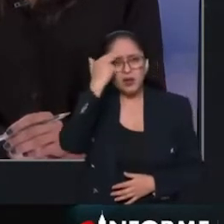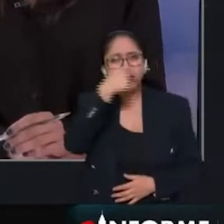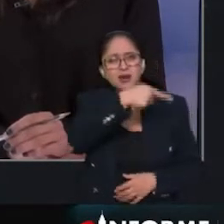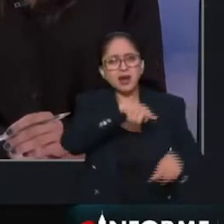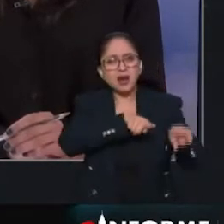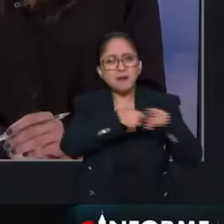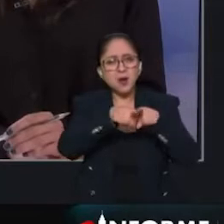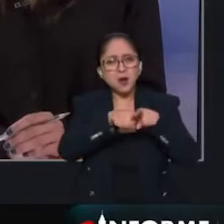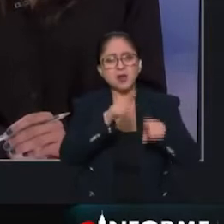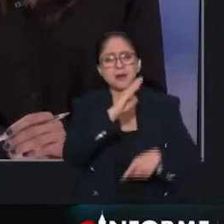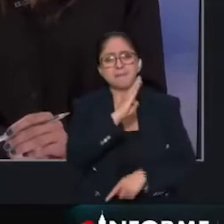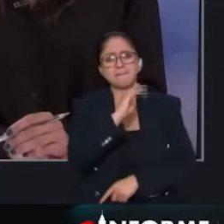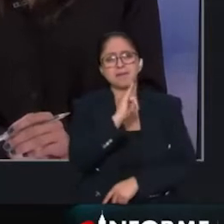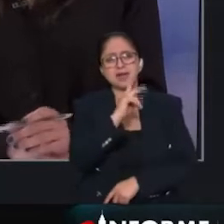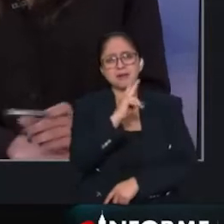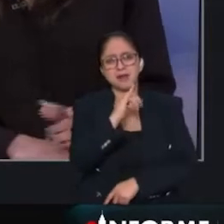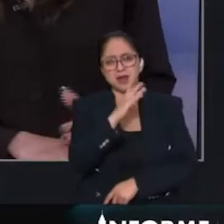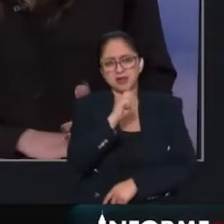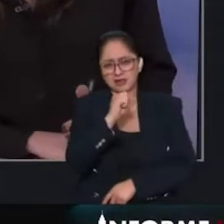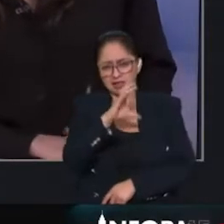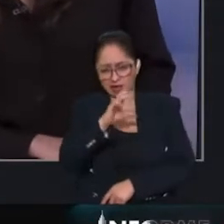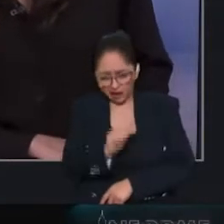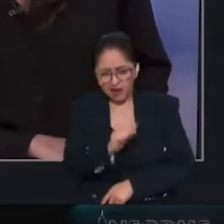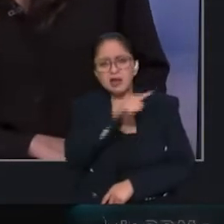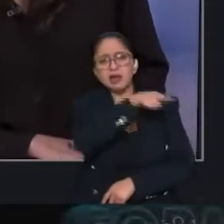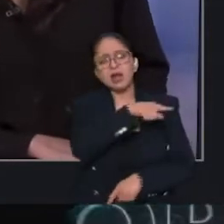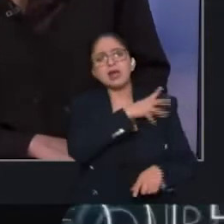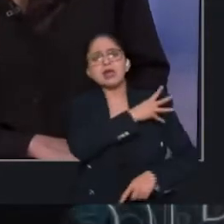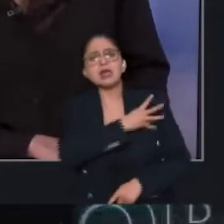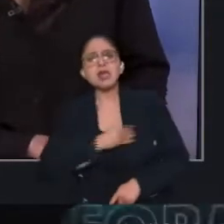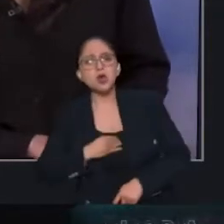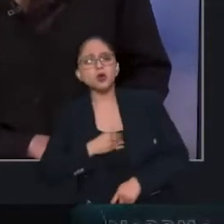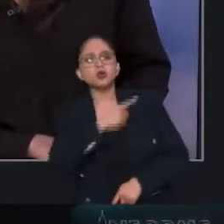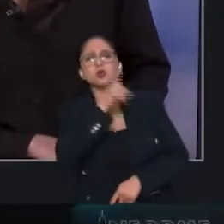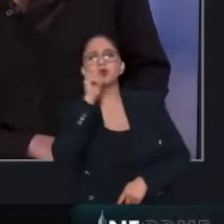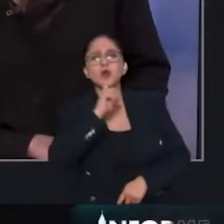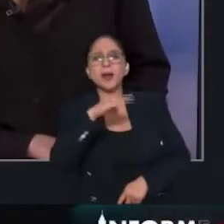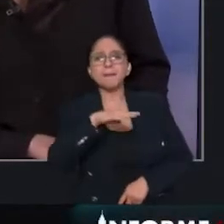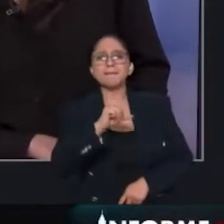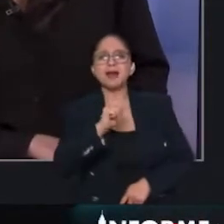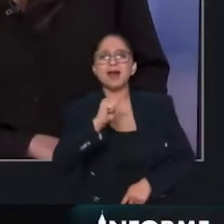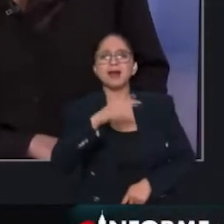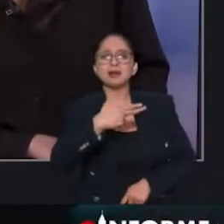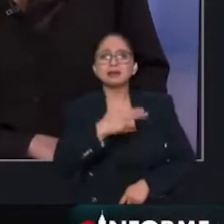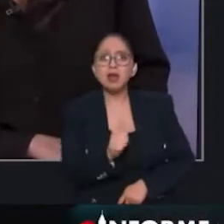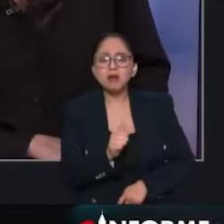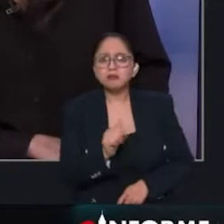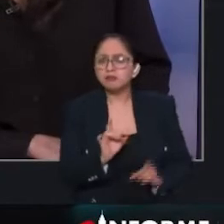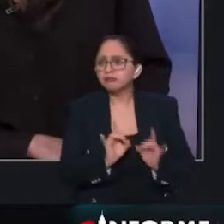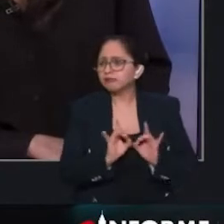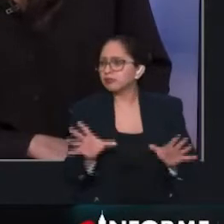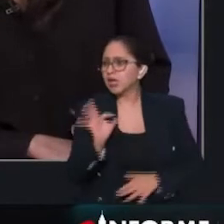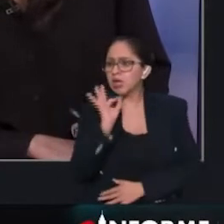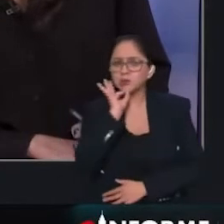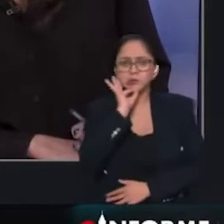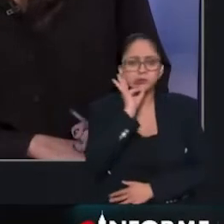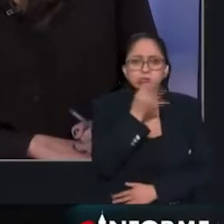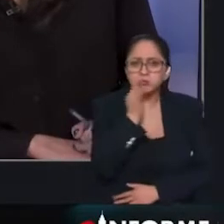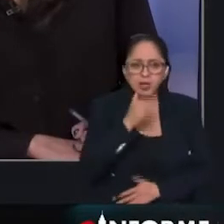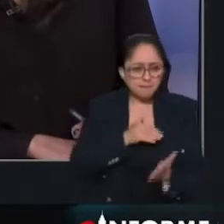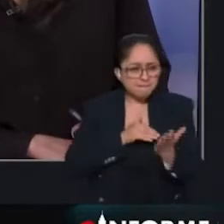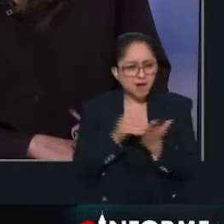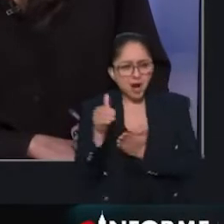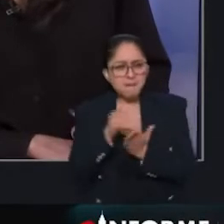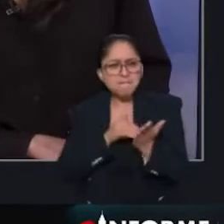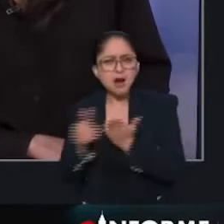hermanitos Briviesca, los hermanos Briviesca, que eran hijos de Marta Sagún, ¿no? Que se hicieron increíblemente ricos alrededor de contratos de